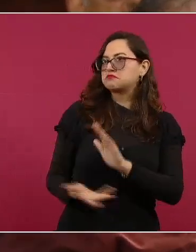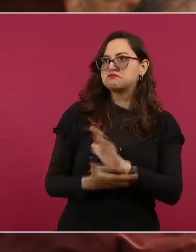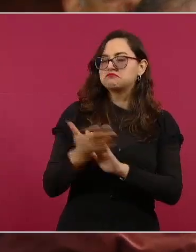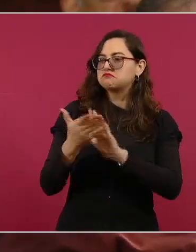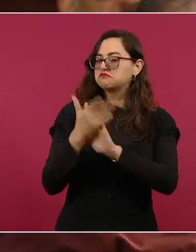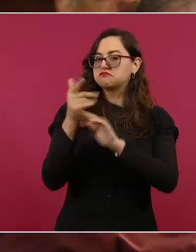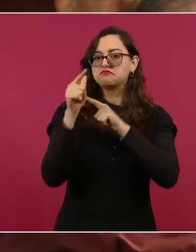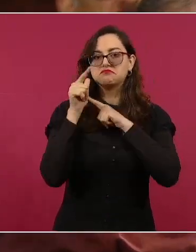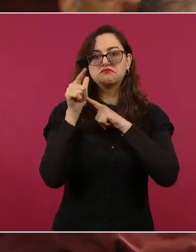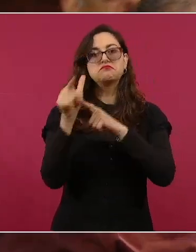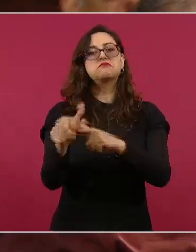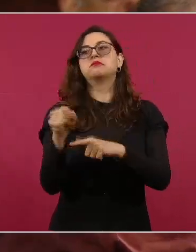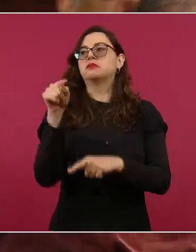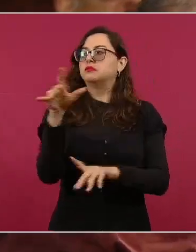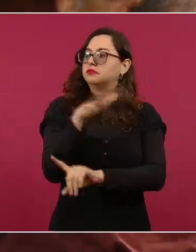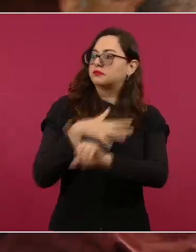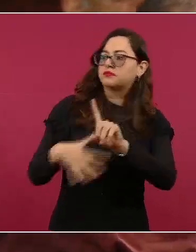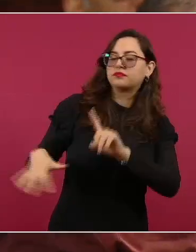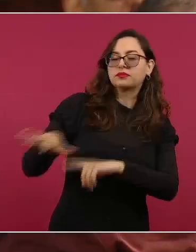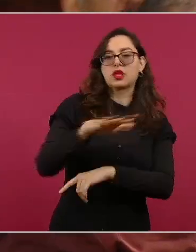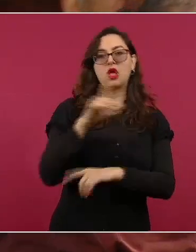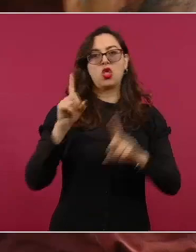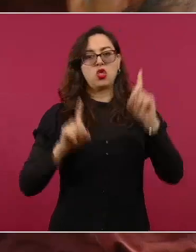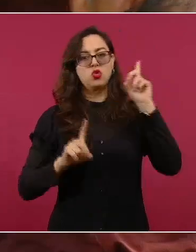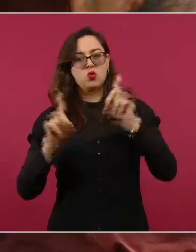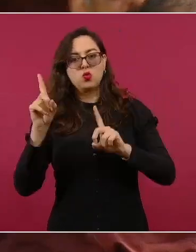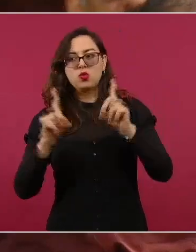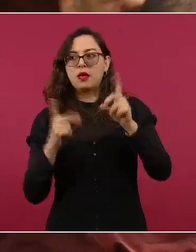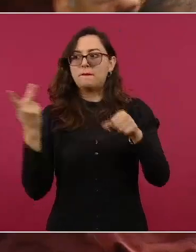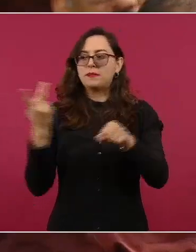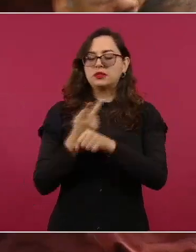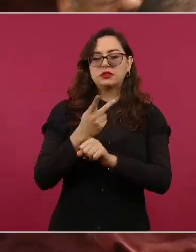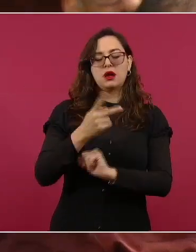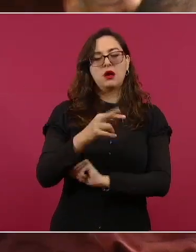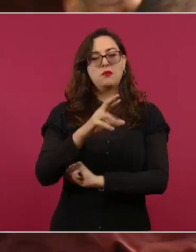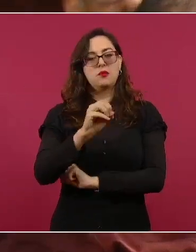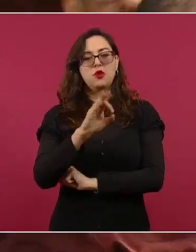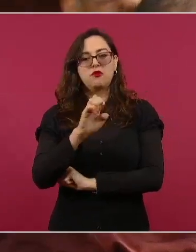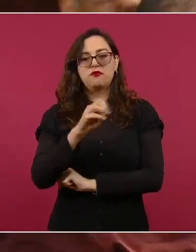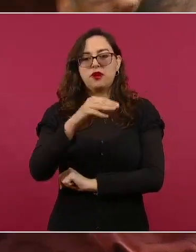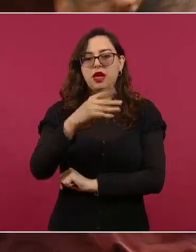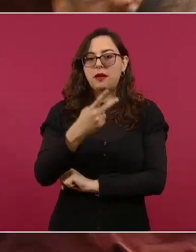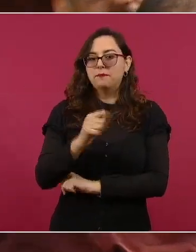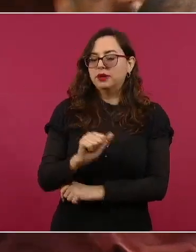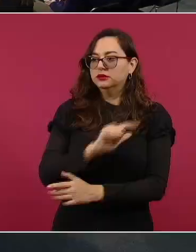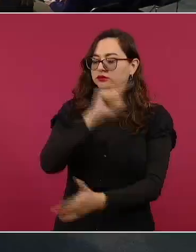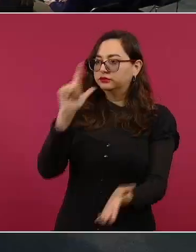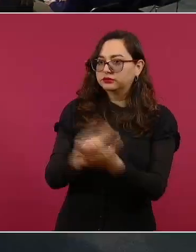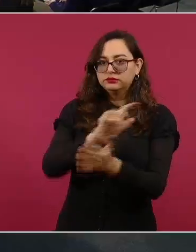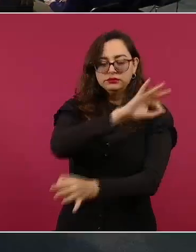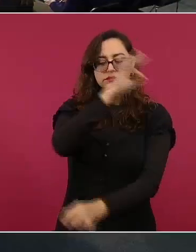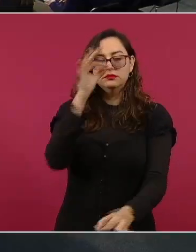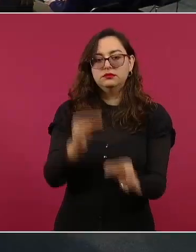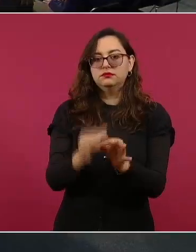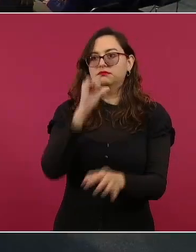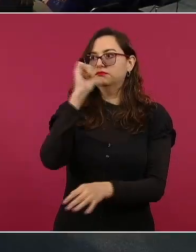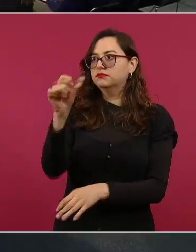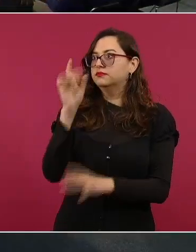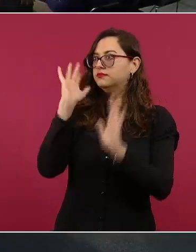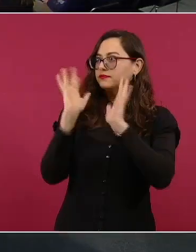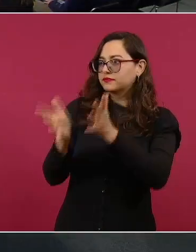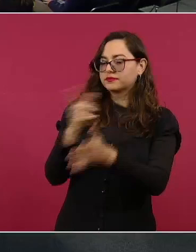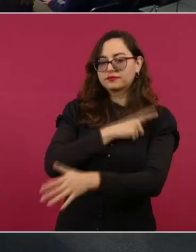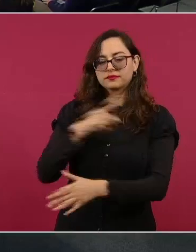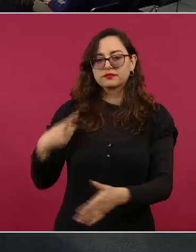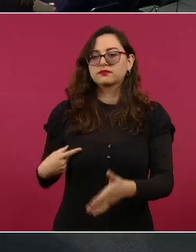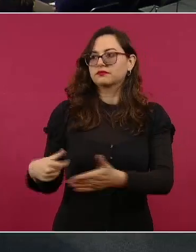afectada está preocupada por la dudosa actuación de la Profepa al no actuar conforme a la ley. Al no actuar de